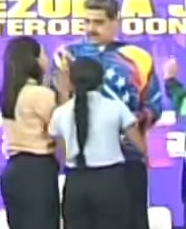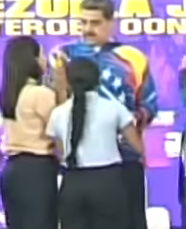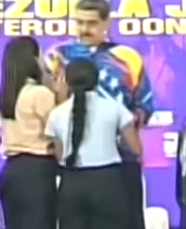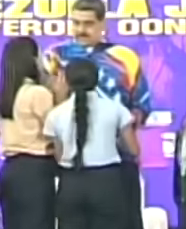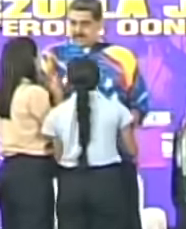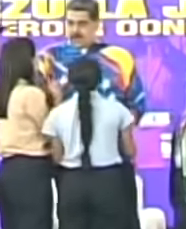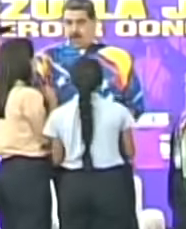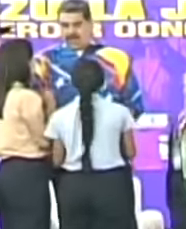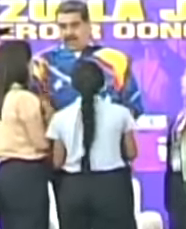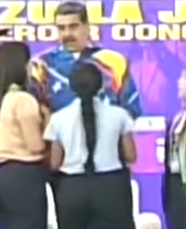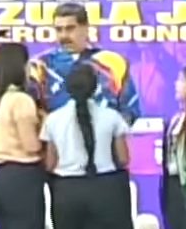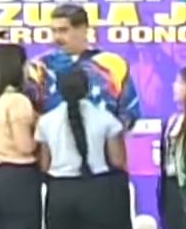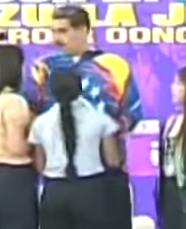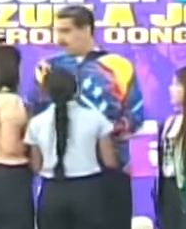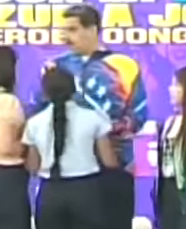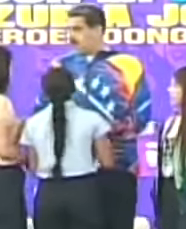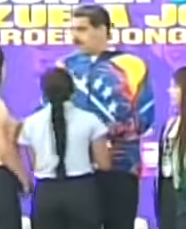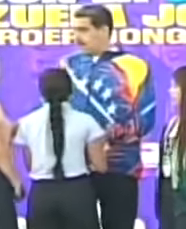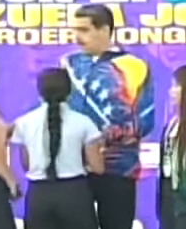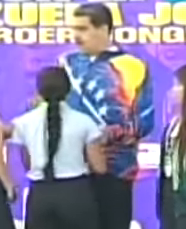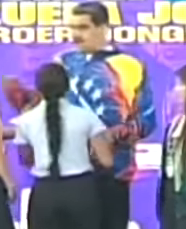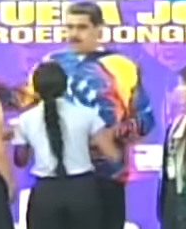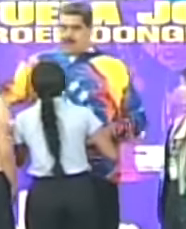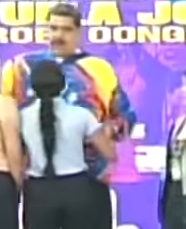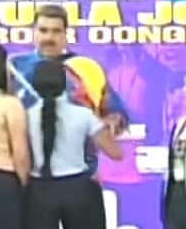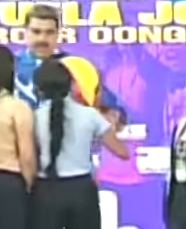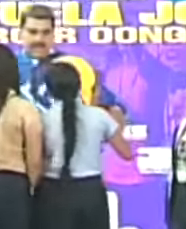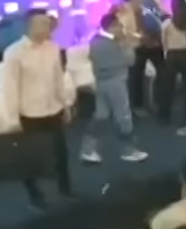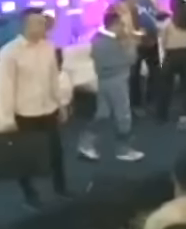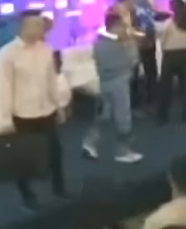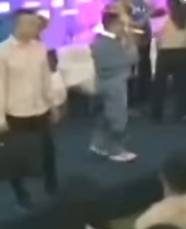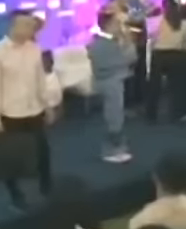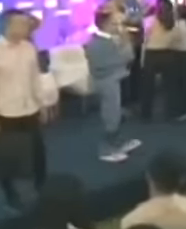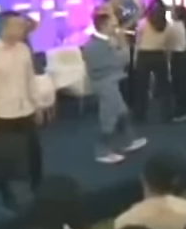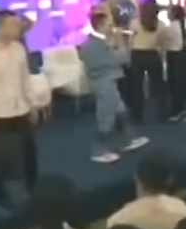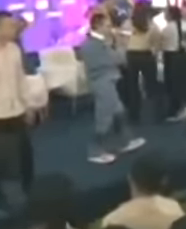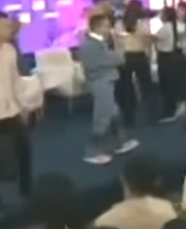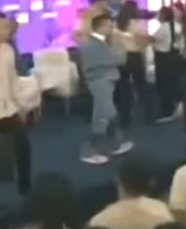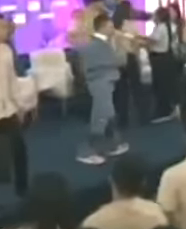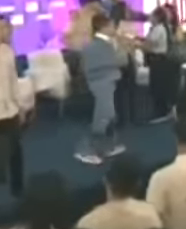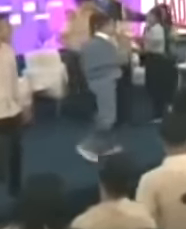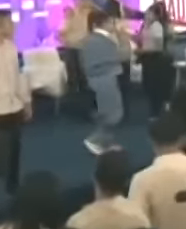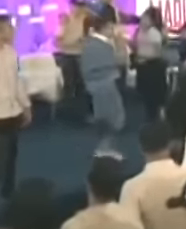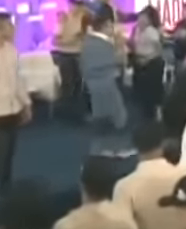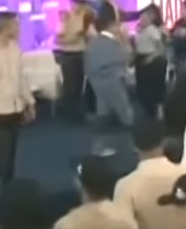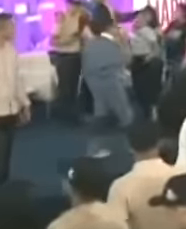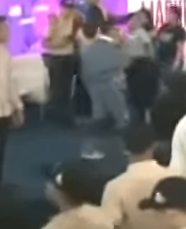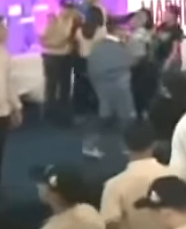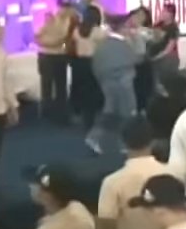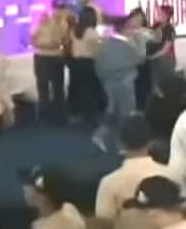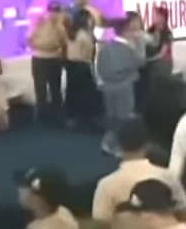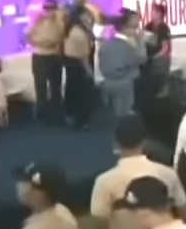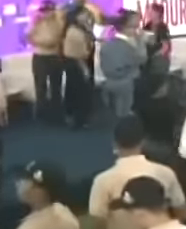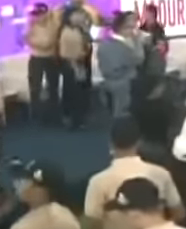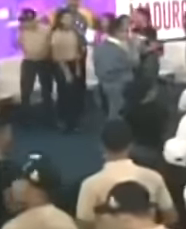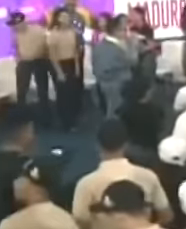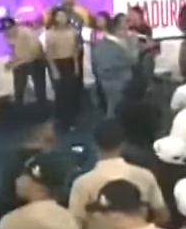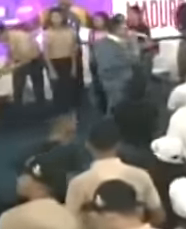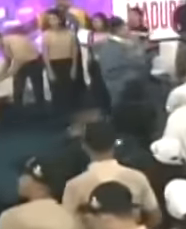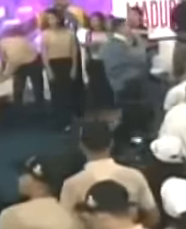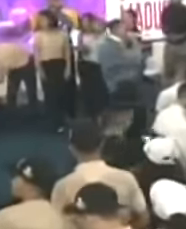gracias te contaré que sufro Mal de amores es que sin ti la vida se